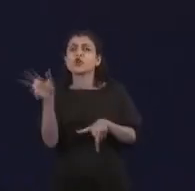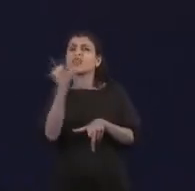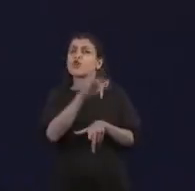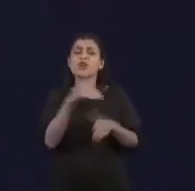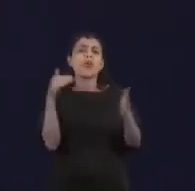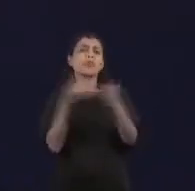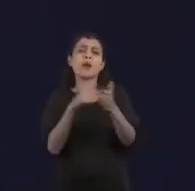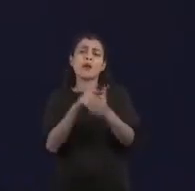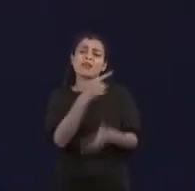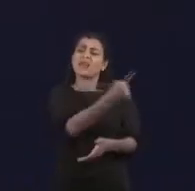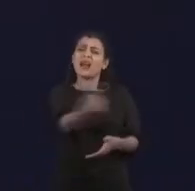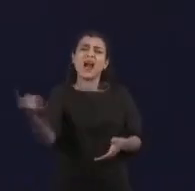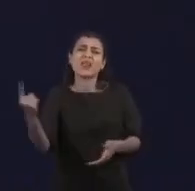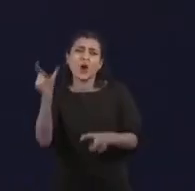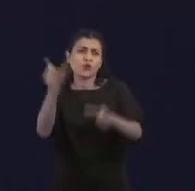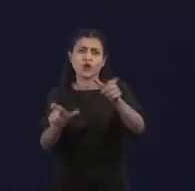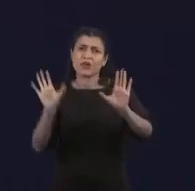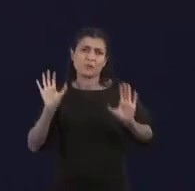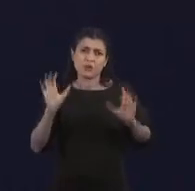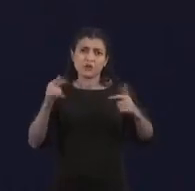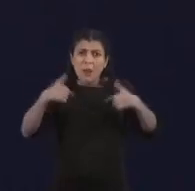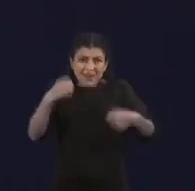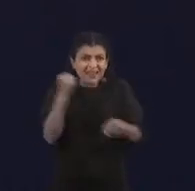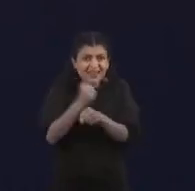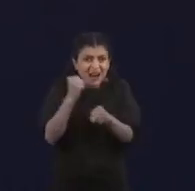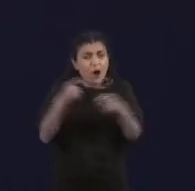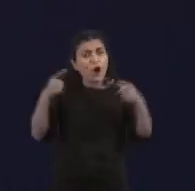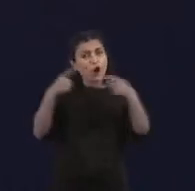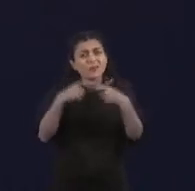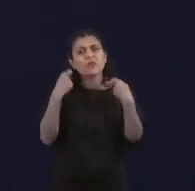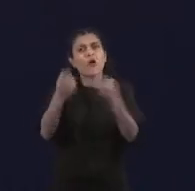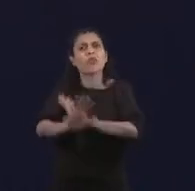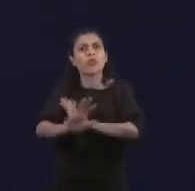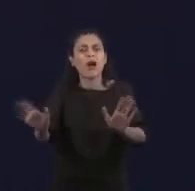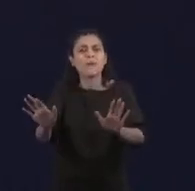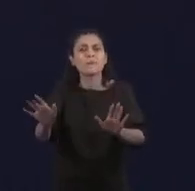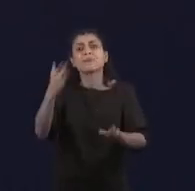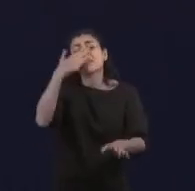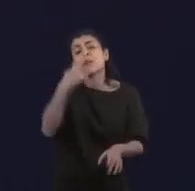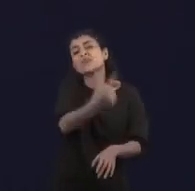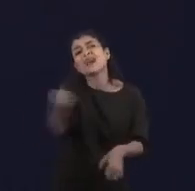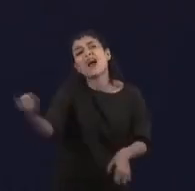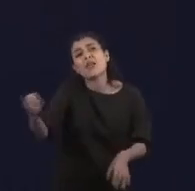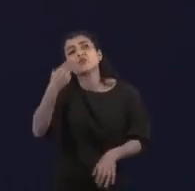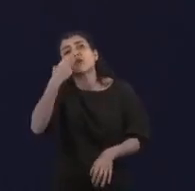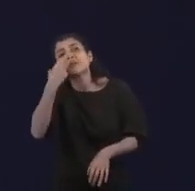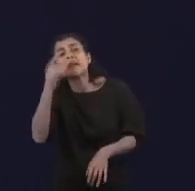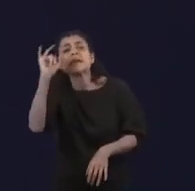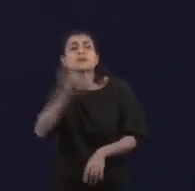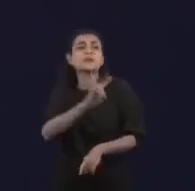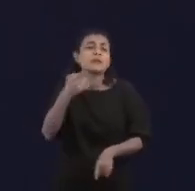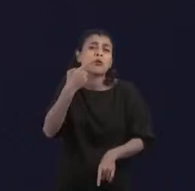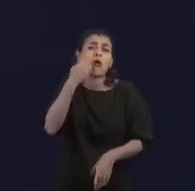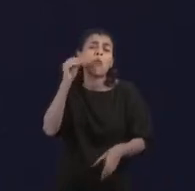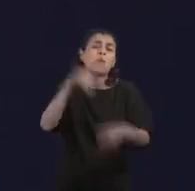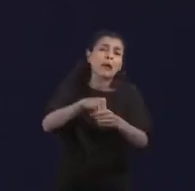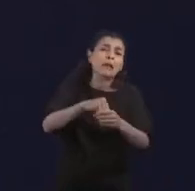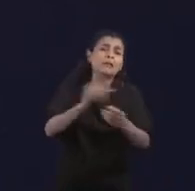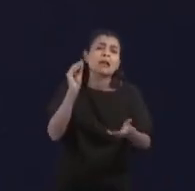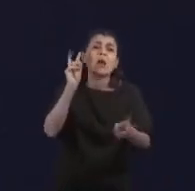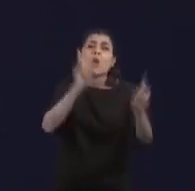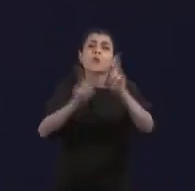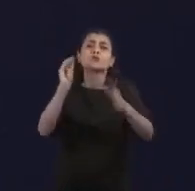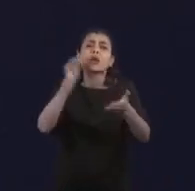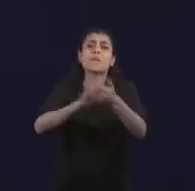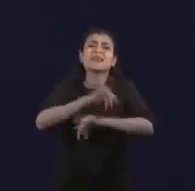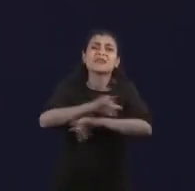discusión aparte y que en tal caso cada argentino es libre de estar interesado o no en lo que hace el gobierno. Incluso a vos te habrá